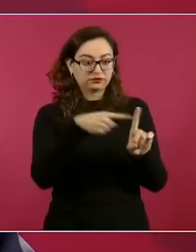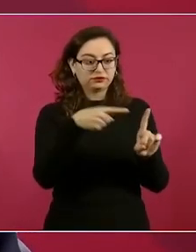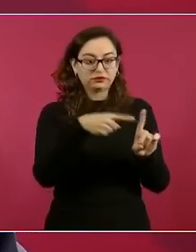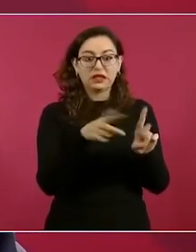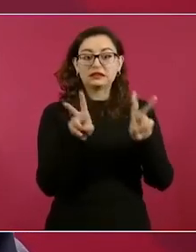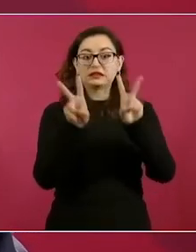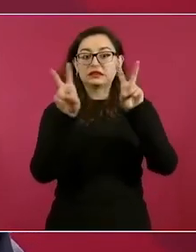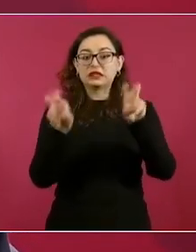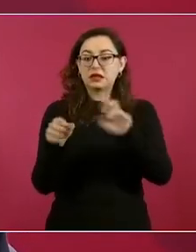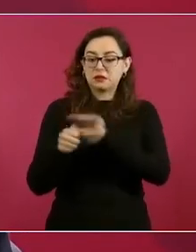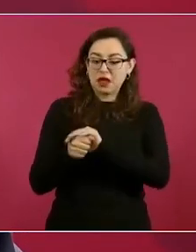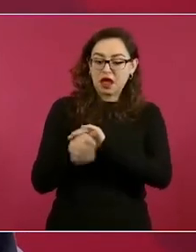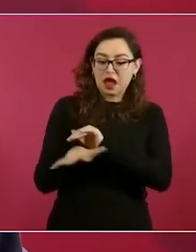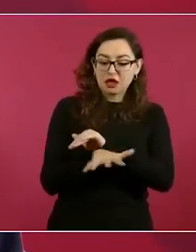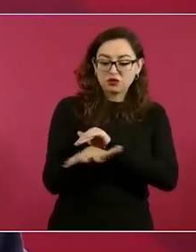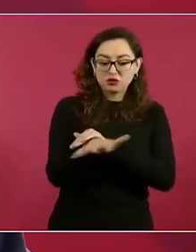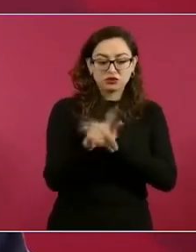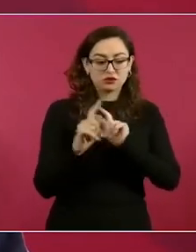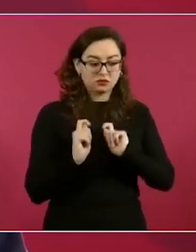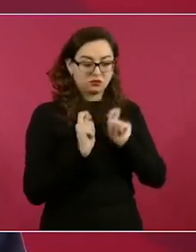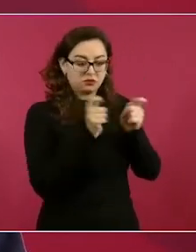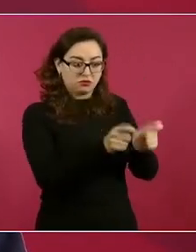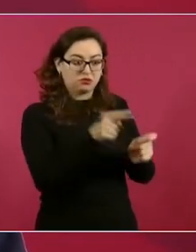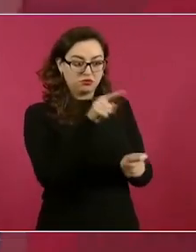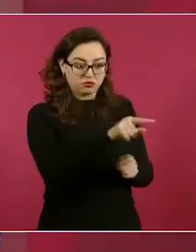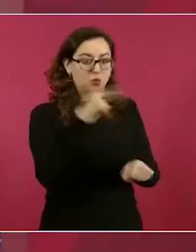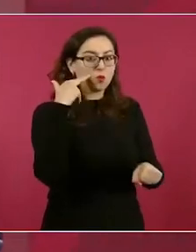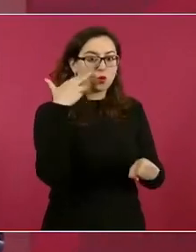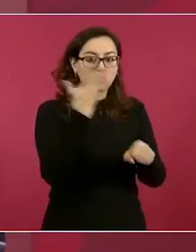atendiendo el asunto de Ayotzinapa,